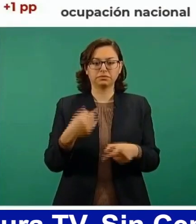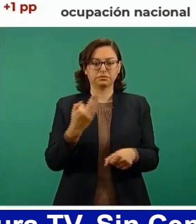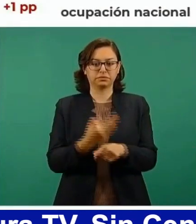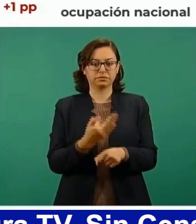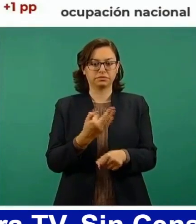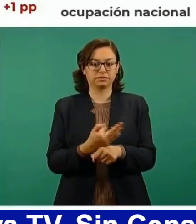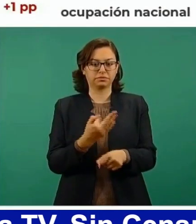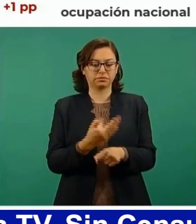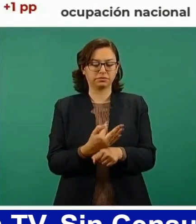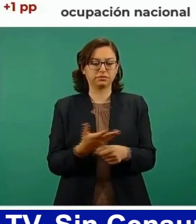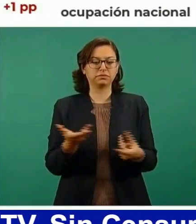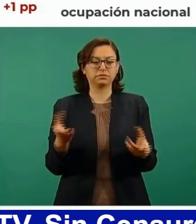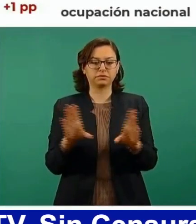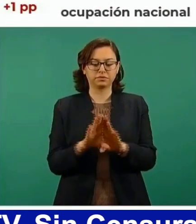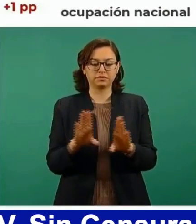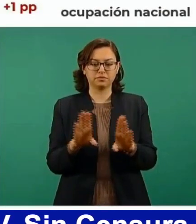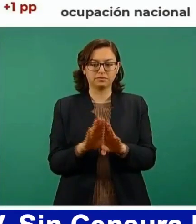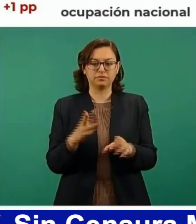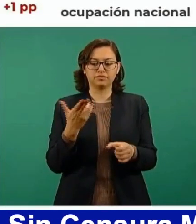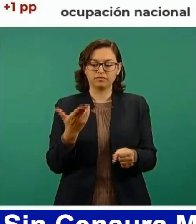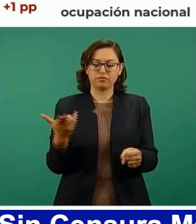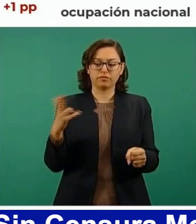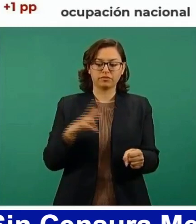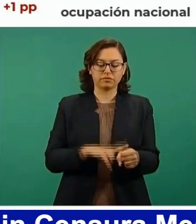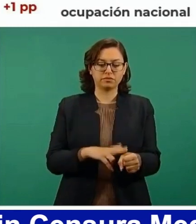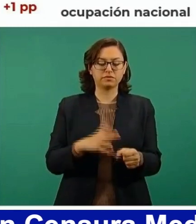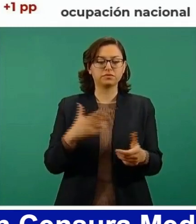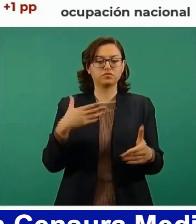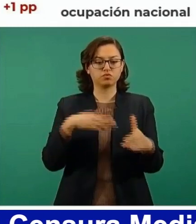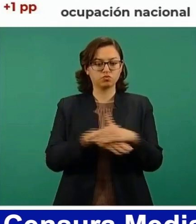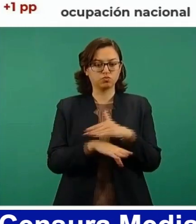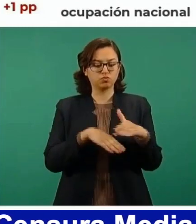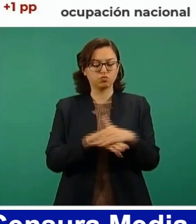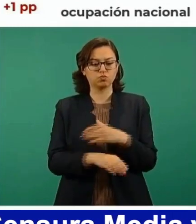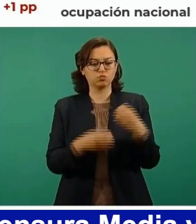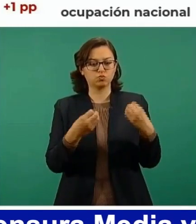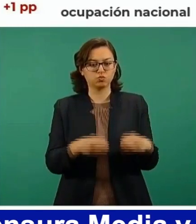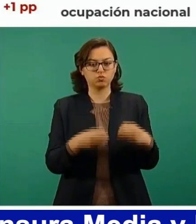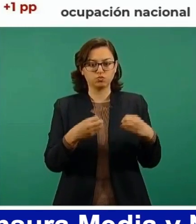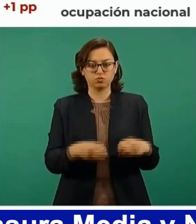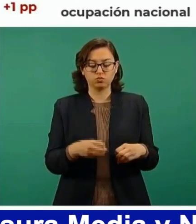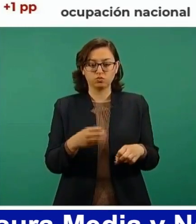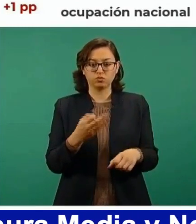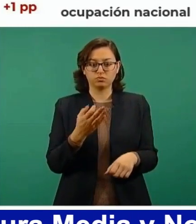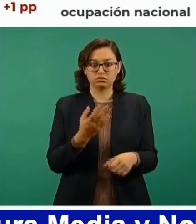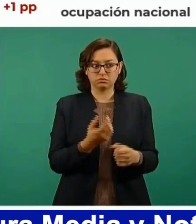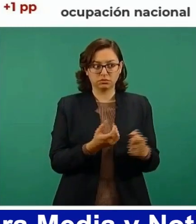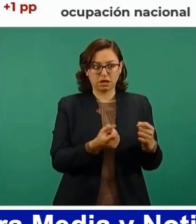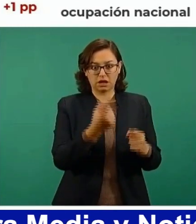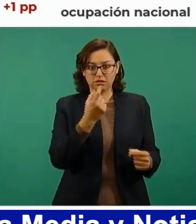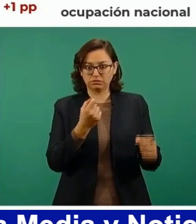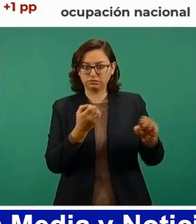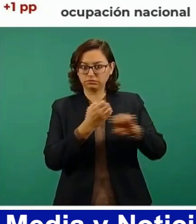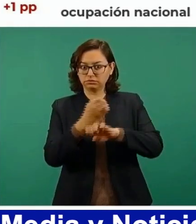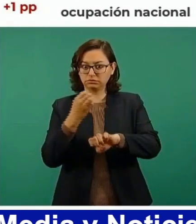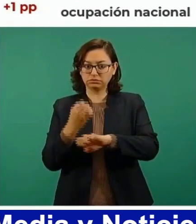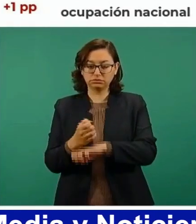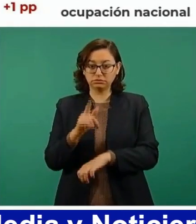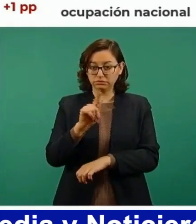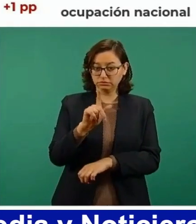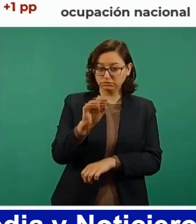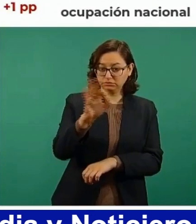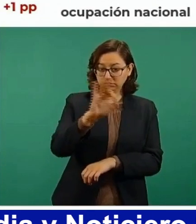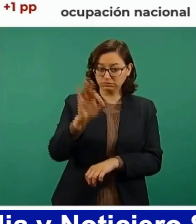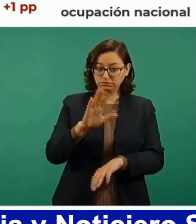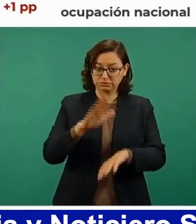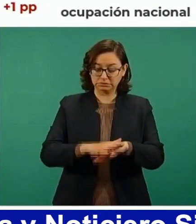de la necesidad de hospitalización general. Ningún estado está en situación crítica de gran riesgo en